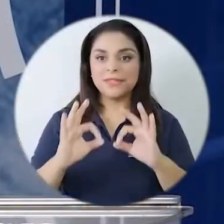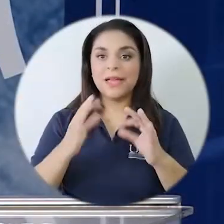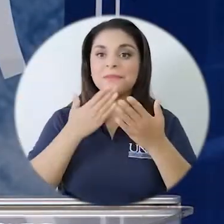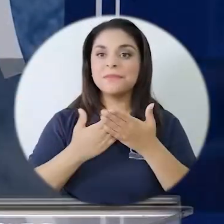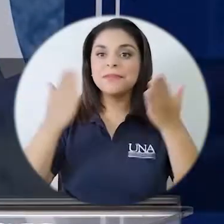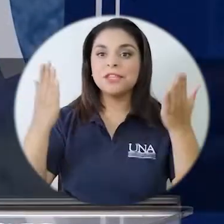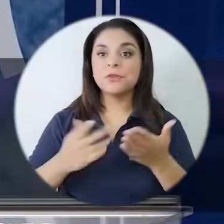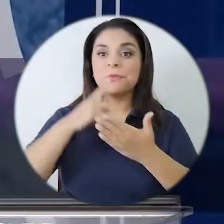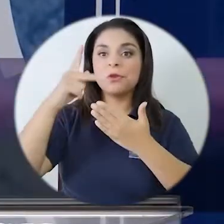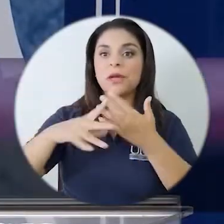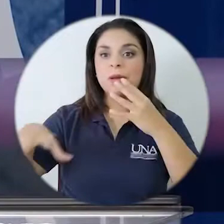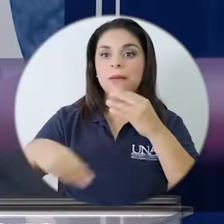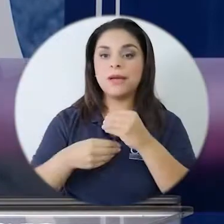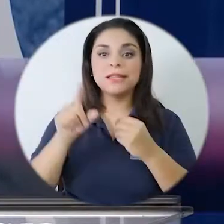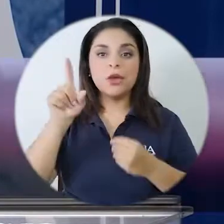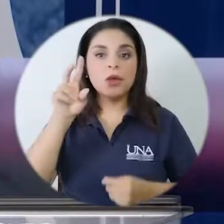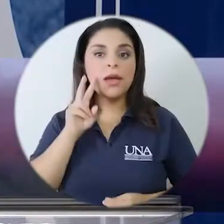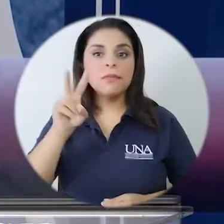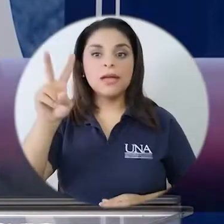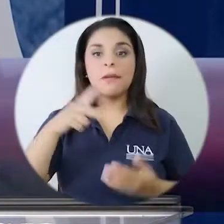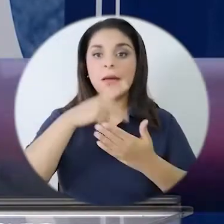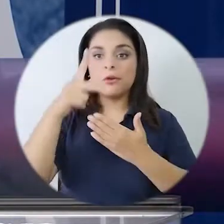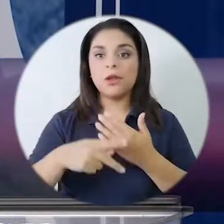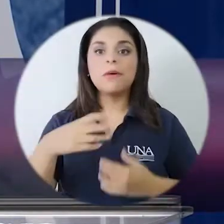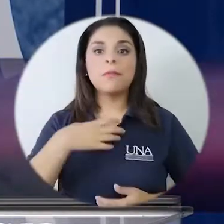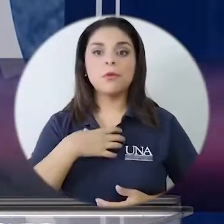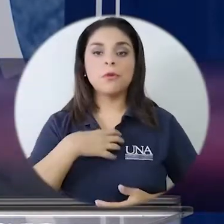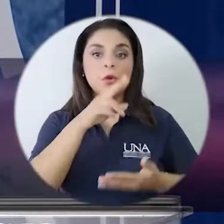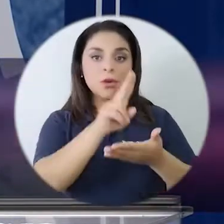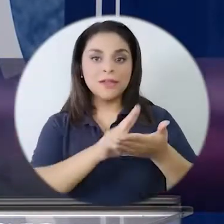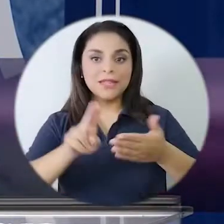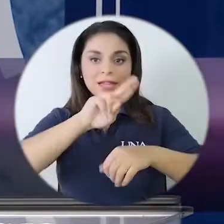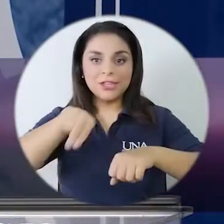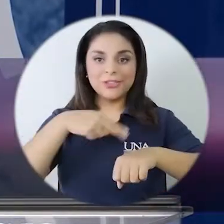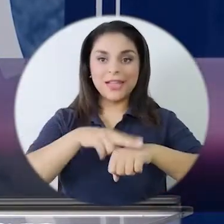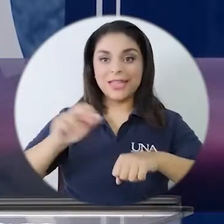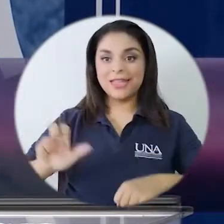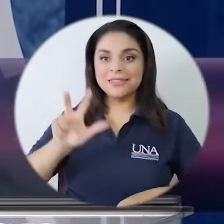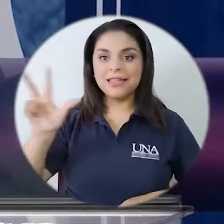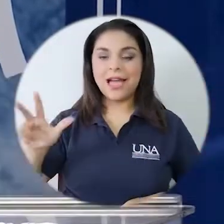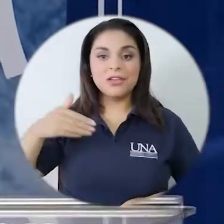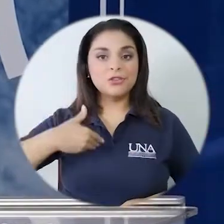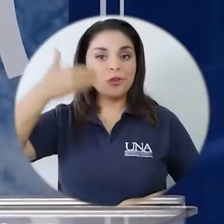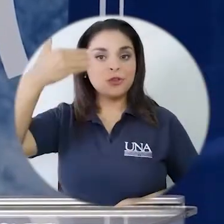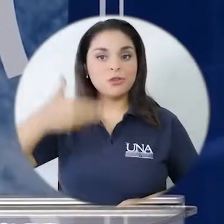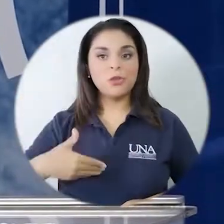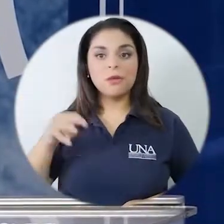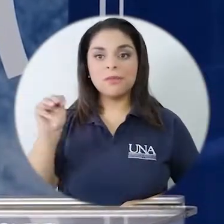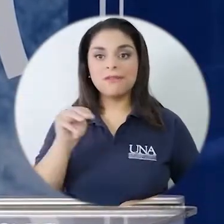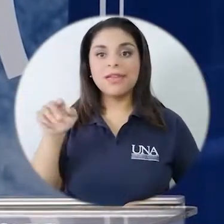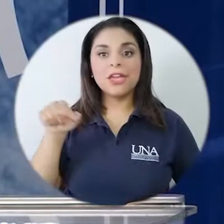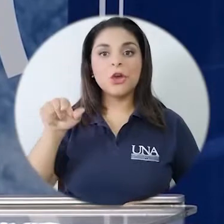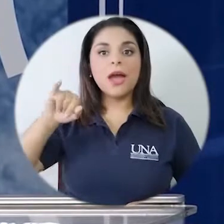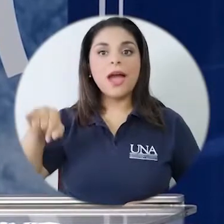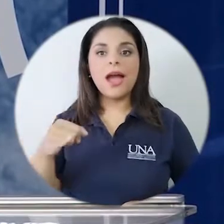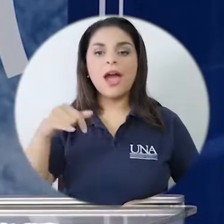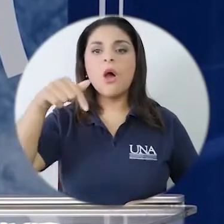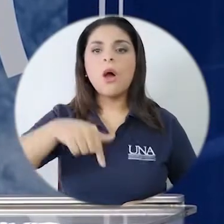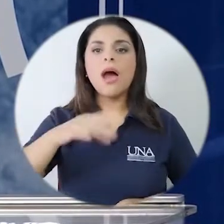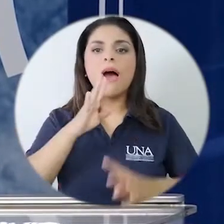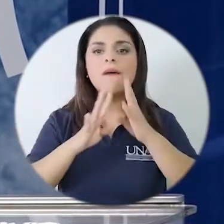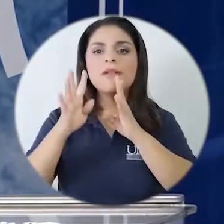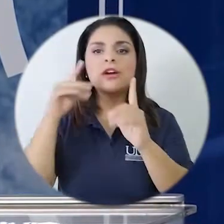tal? Bienvenidos a una edición más de Una Mirada, el programa de la Universidad Nacional y del CINAR S.A. Soy Maribel Quiroz Jara y hoy vamos a